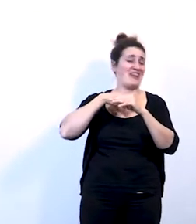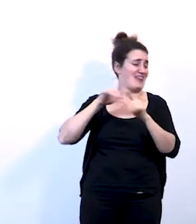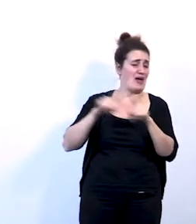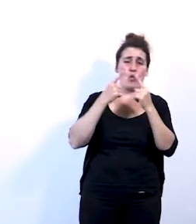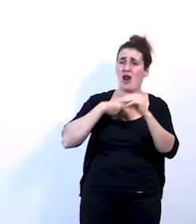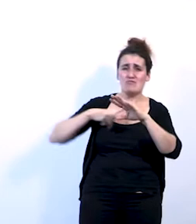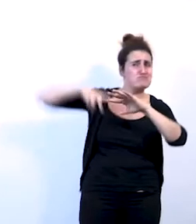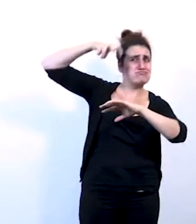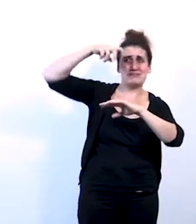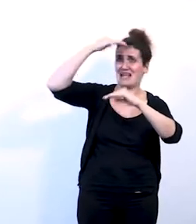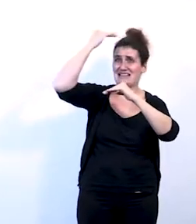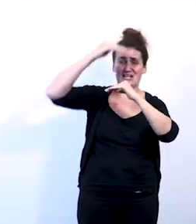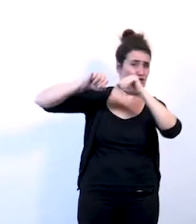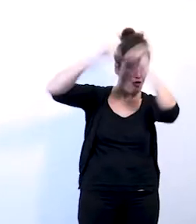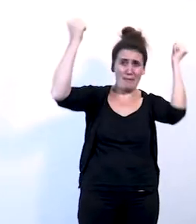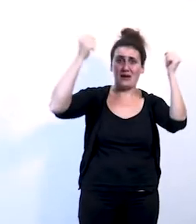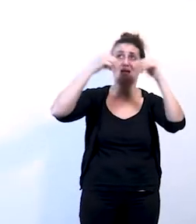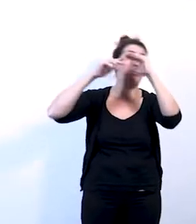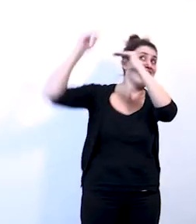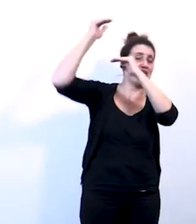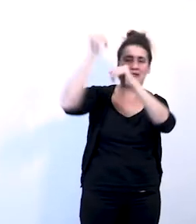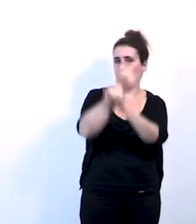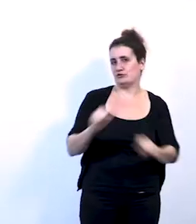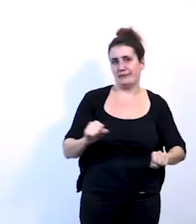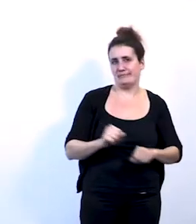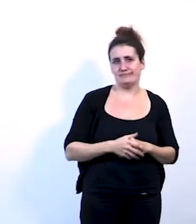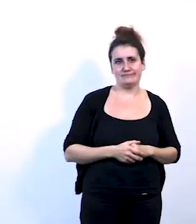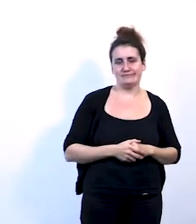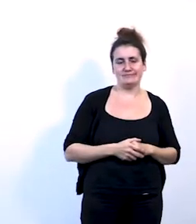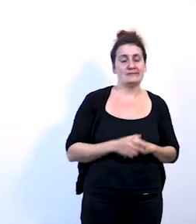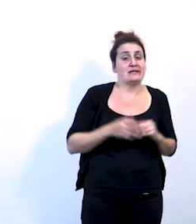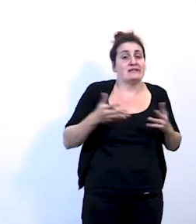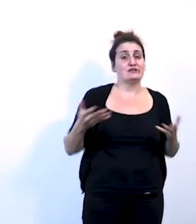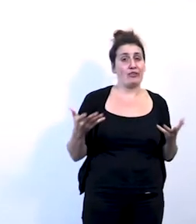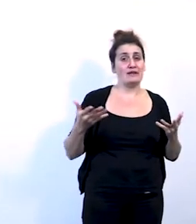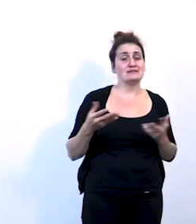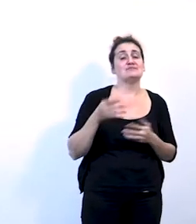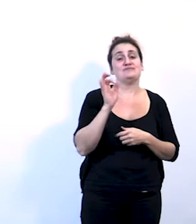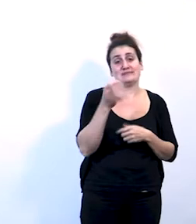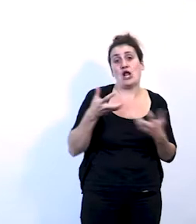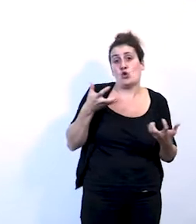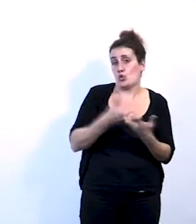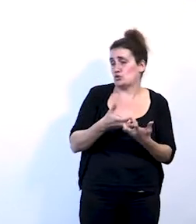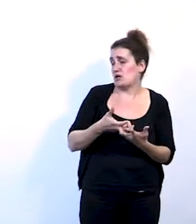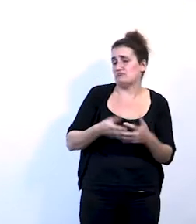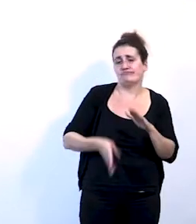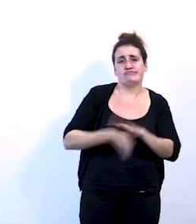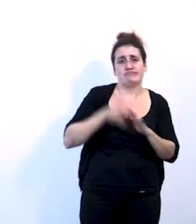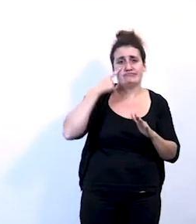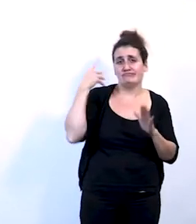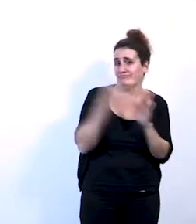techo ese, no llegamos más arriba. Entonces, sí, es una lucha perpetua y